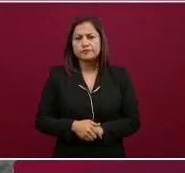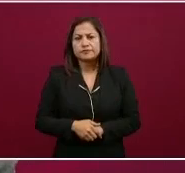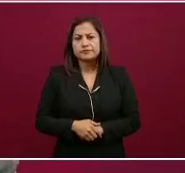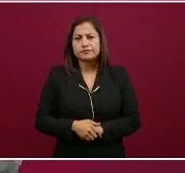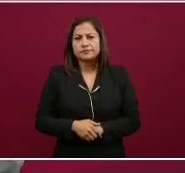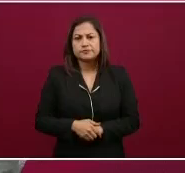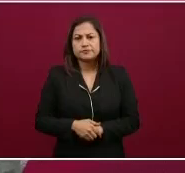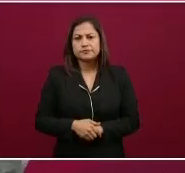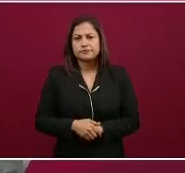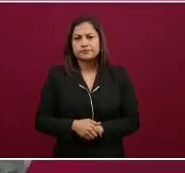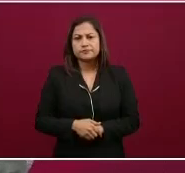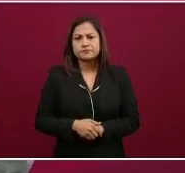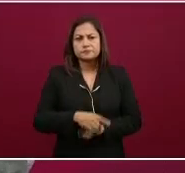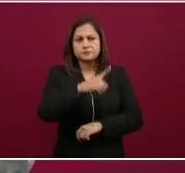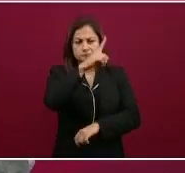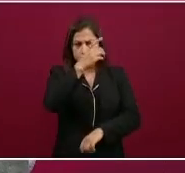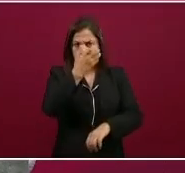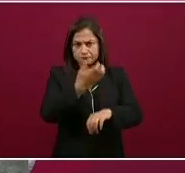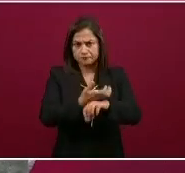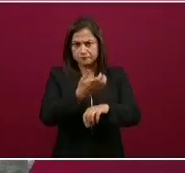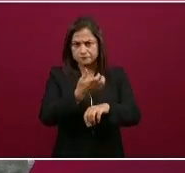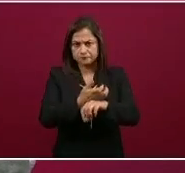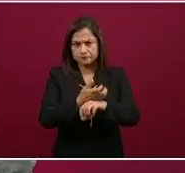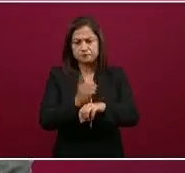México en Estados Unidos